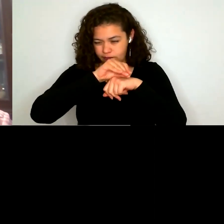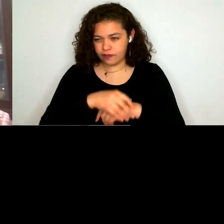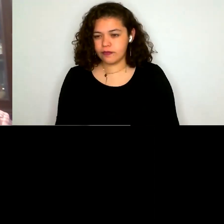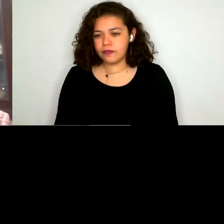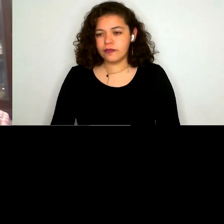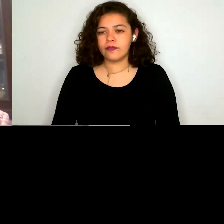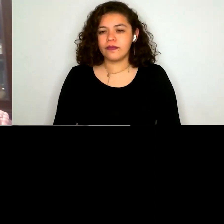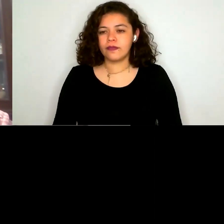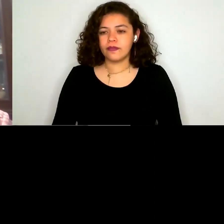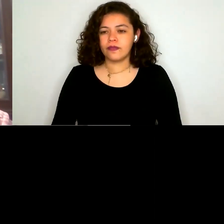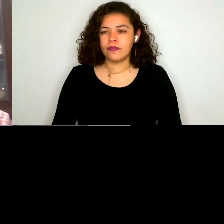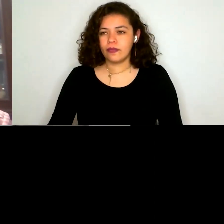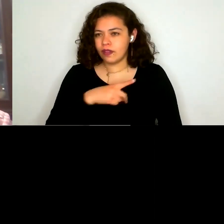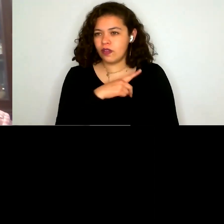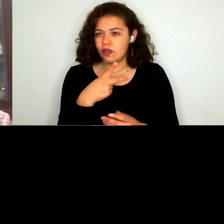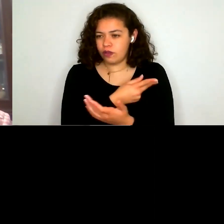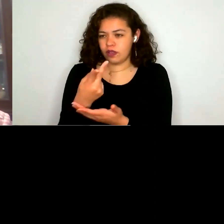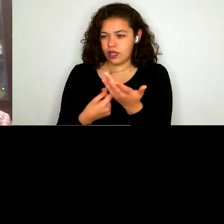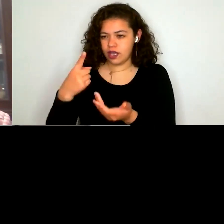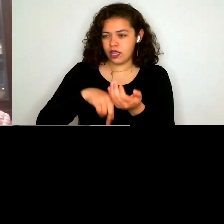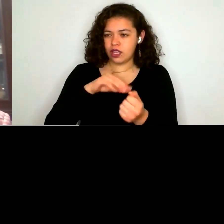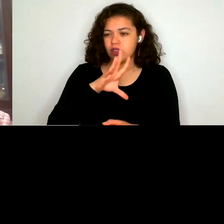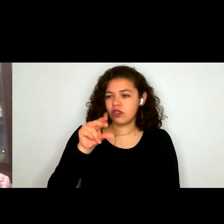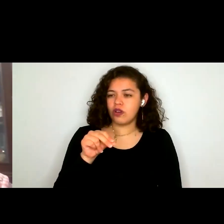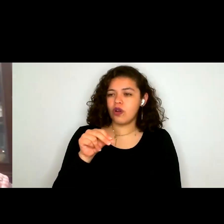No debemos de contar con un programa interno, pero sí debemos de contar